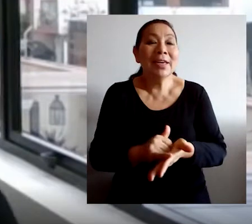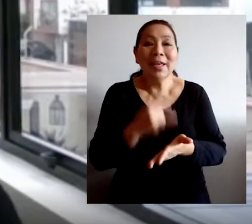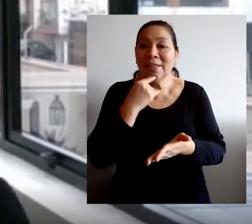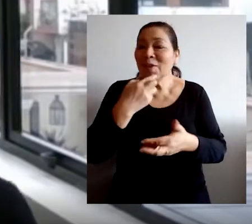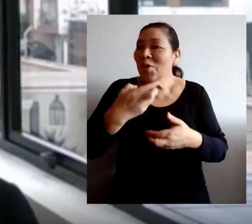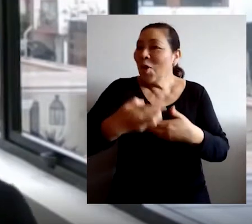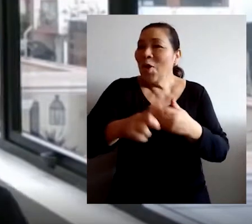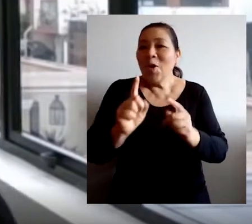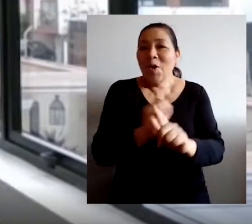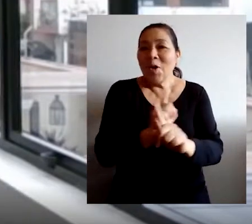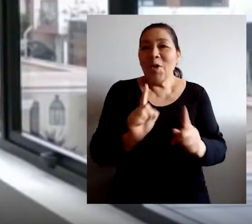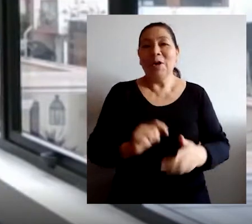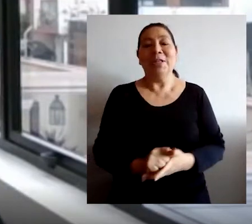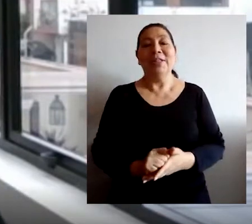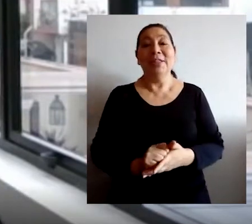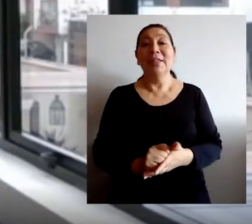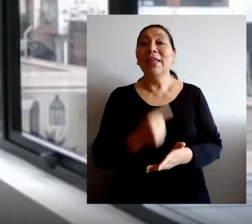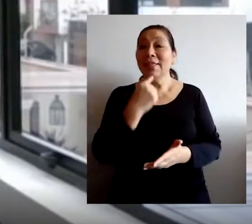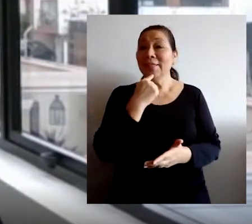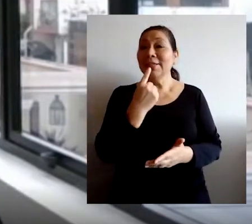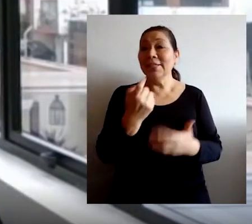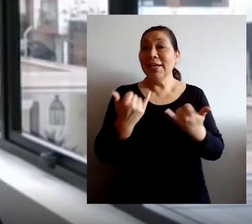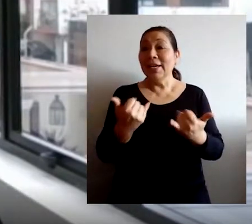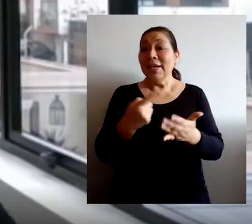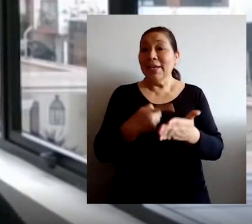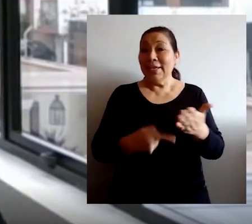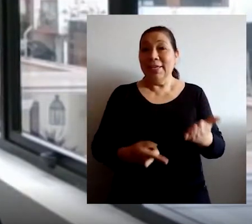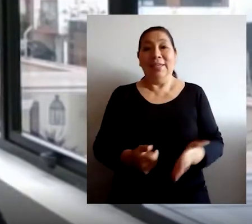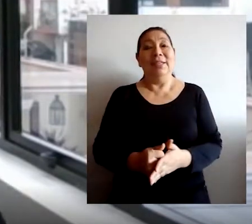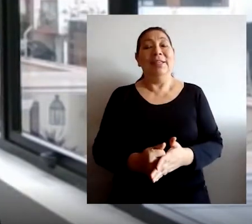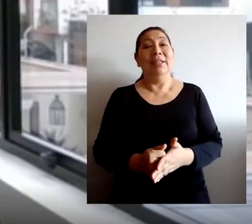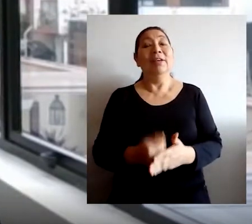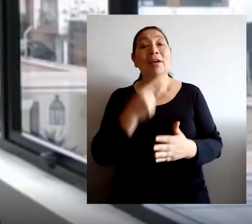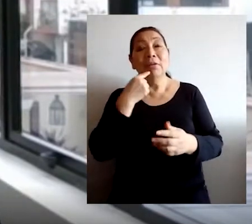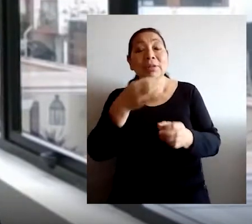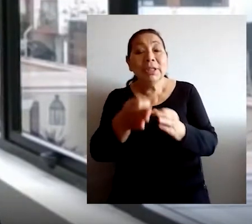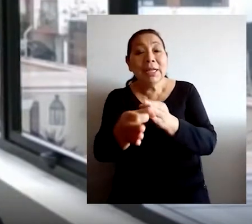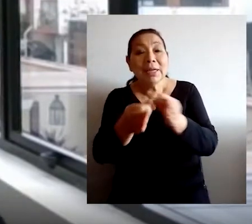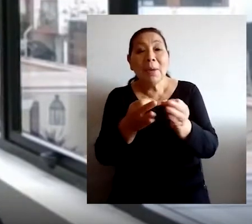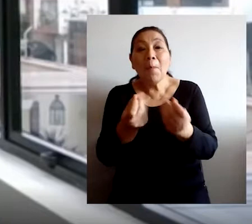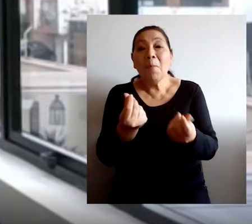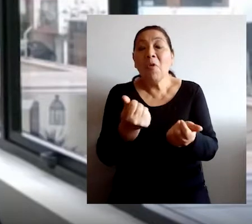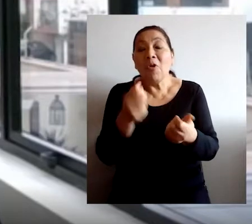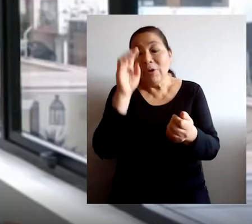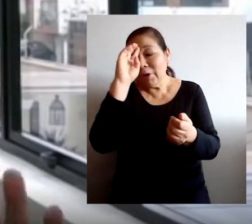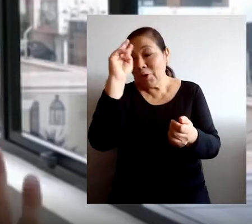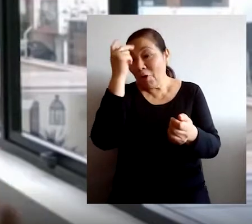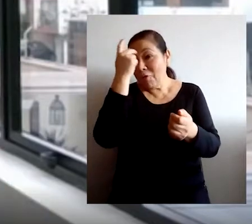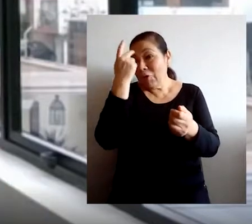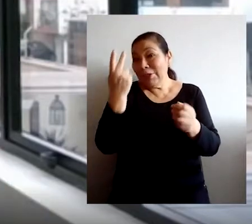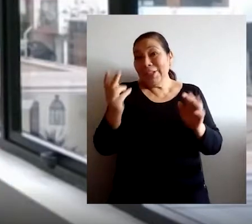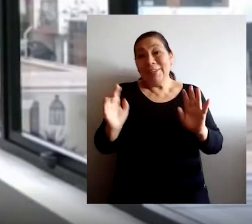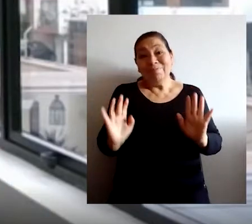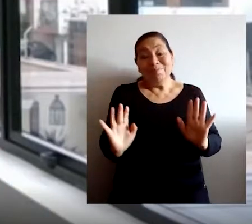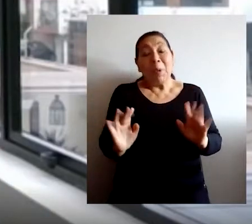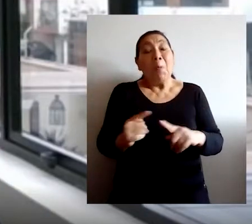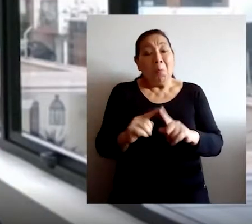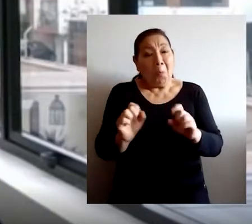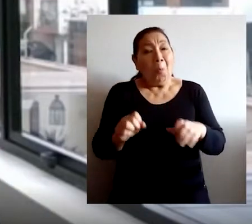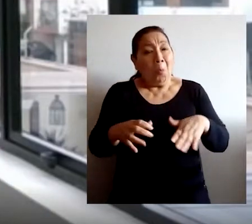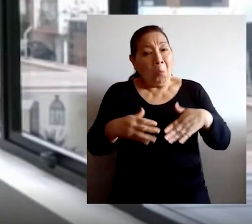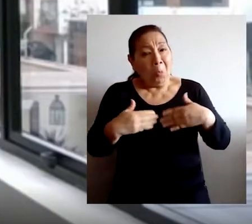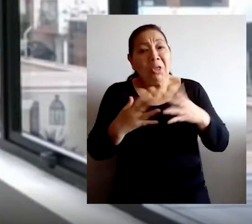declaró improcedente? Decía que ha hecho una descripción un tanto confusa, pero se